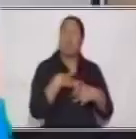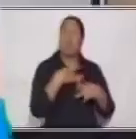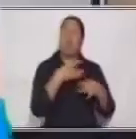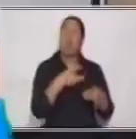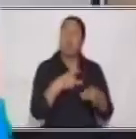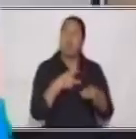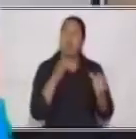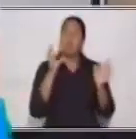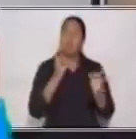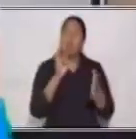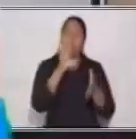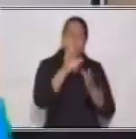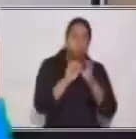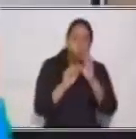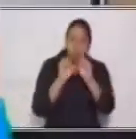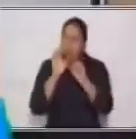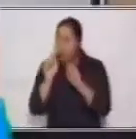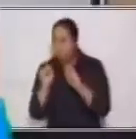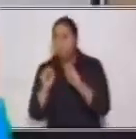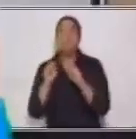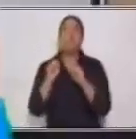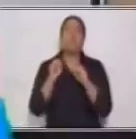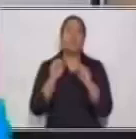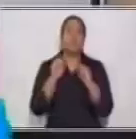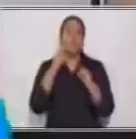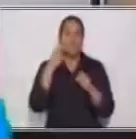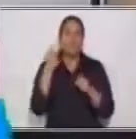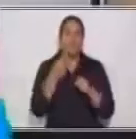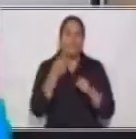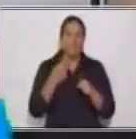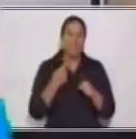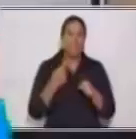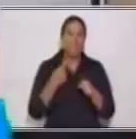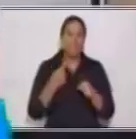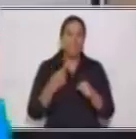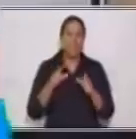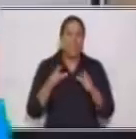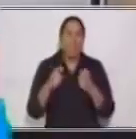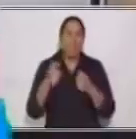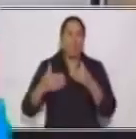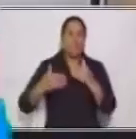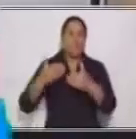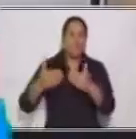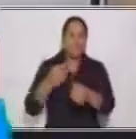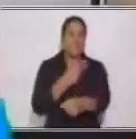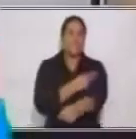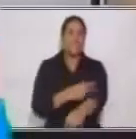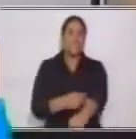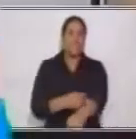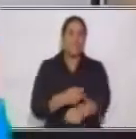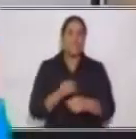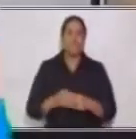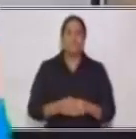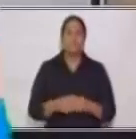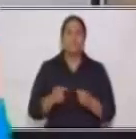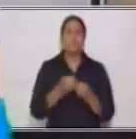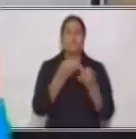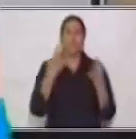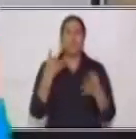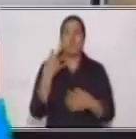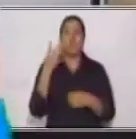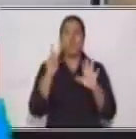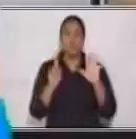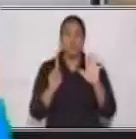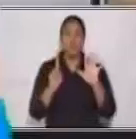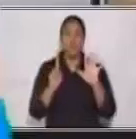buscar las formas de buscar las secuencias de una historia. El número 6